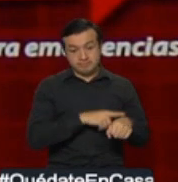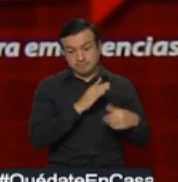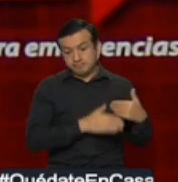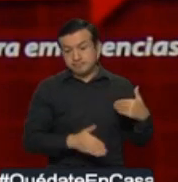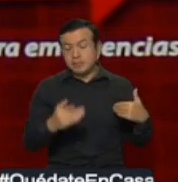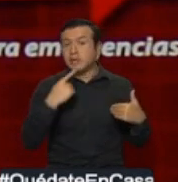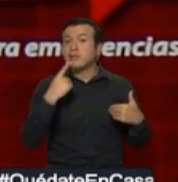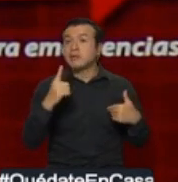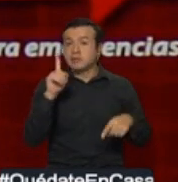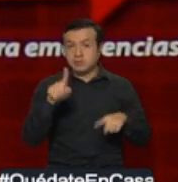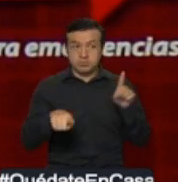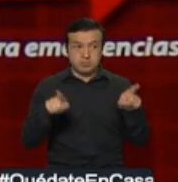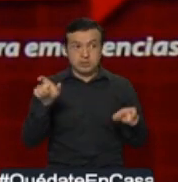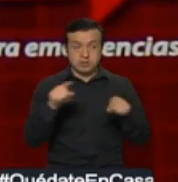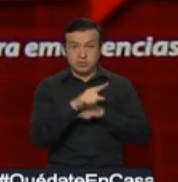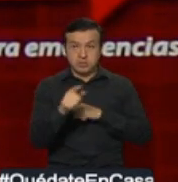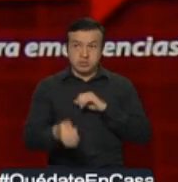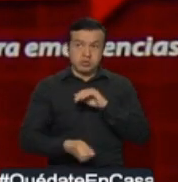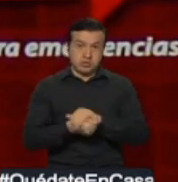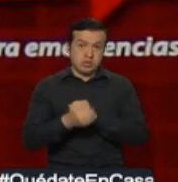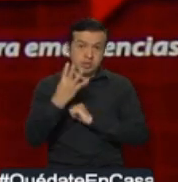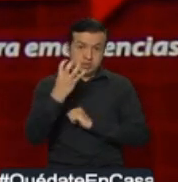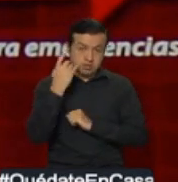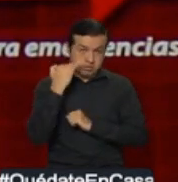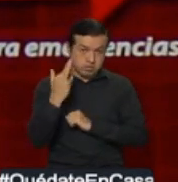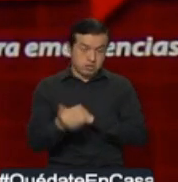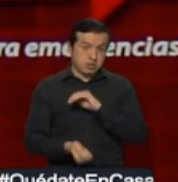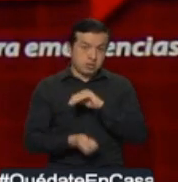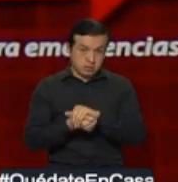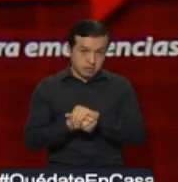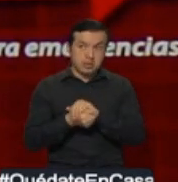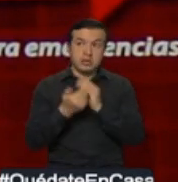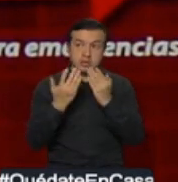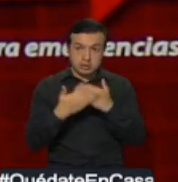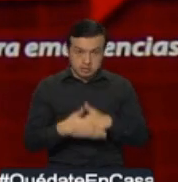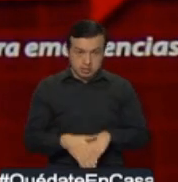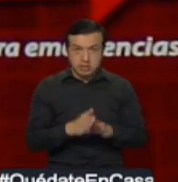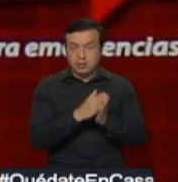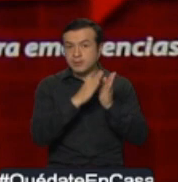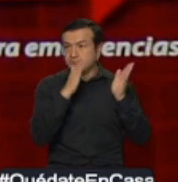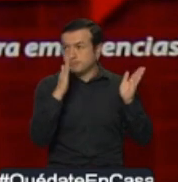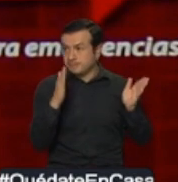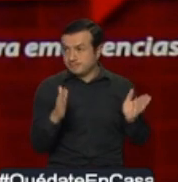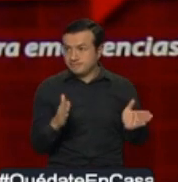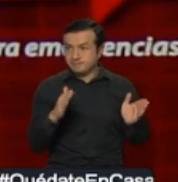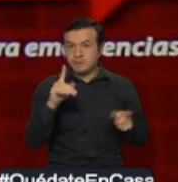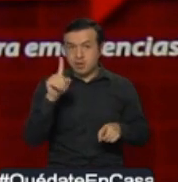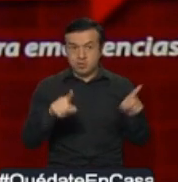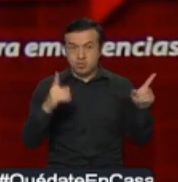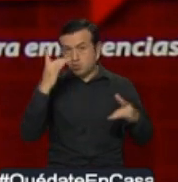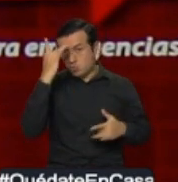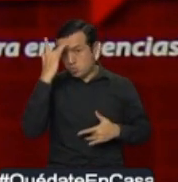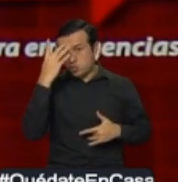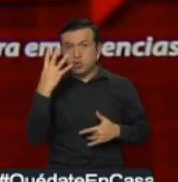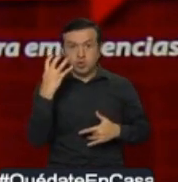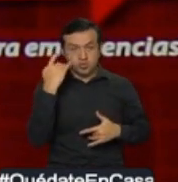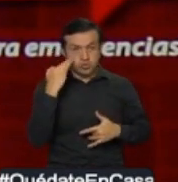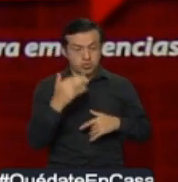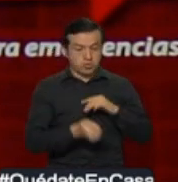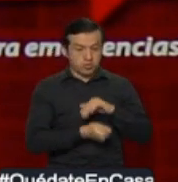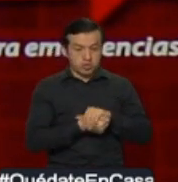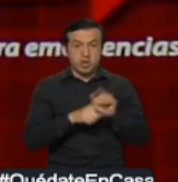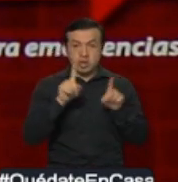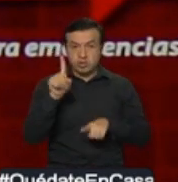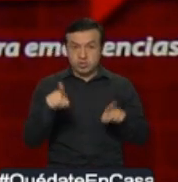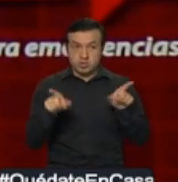habla del aislamiento por 14 días, ustedes lo han escuchado, lo estamos haciendo así, en los casos que dan positivo, en los casos de viajeros